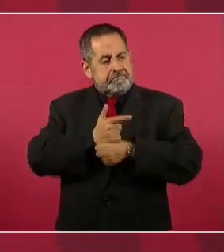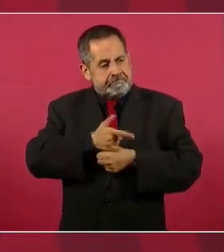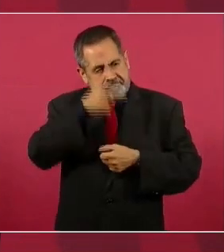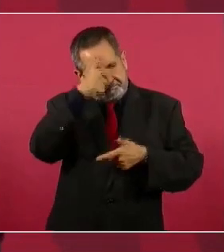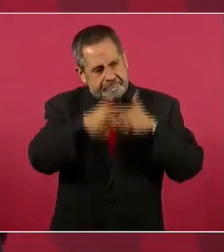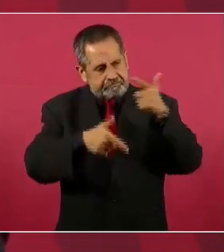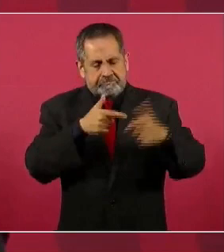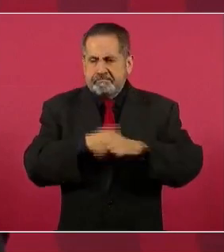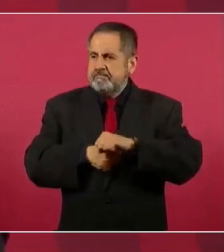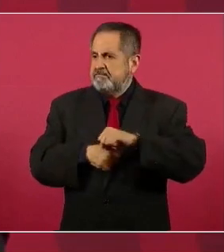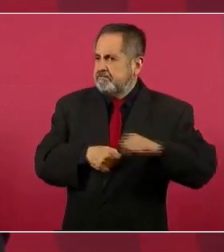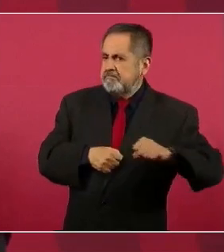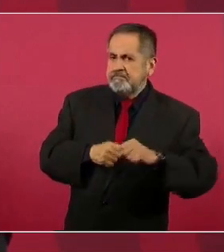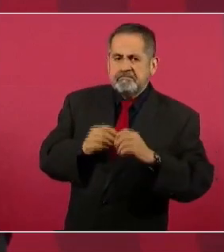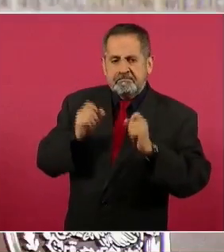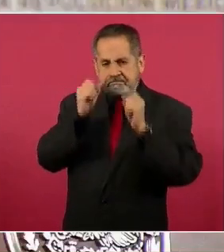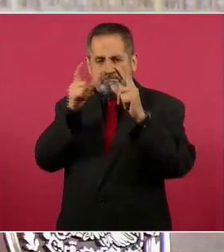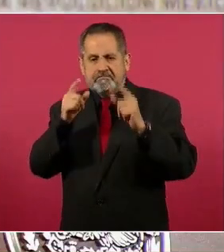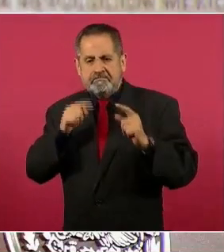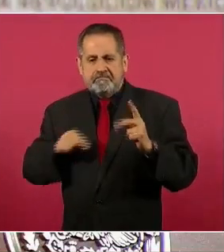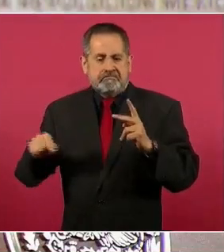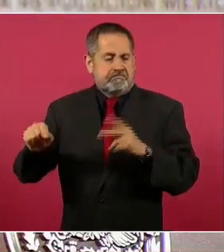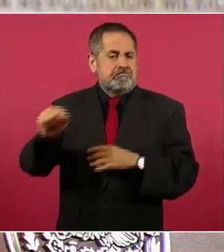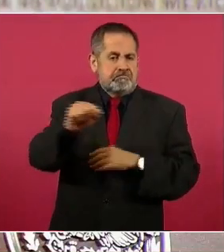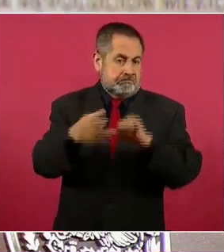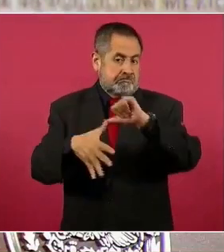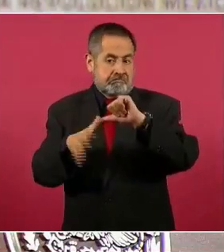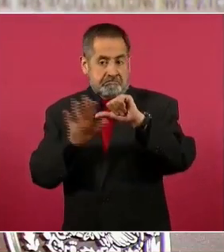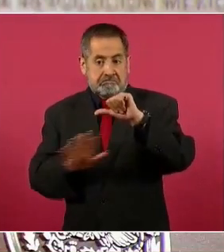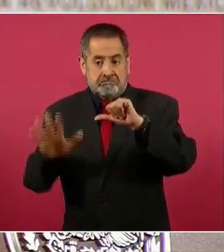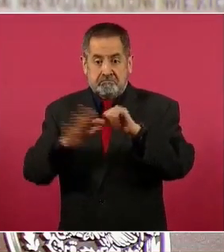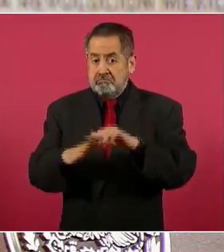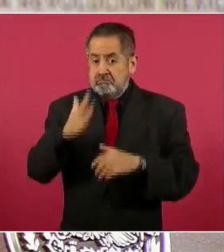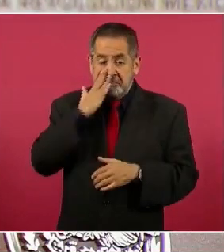América y muy buenos dirigentes.